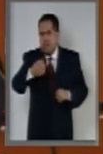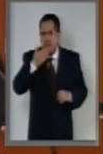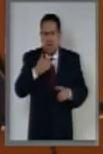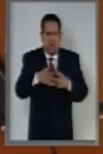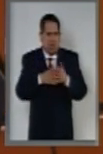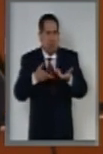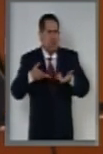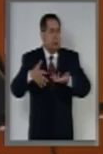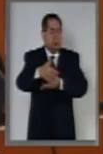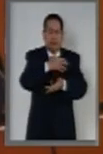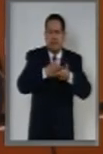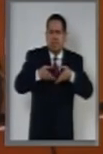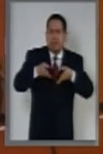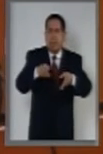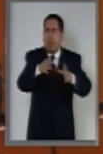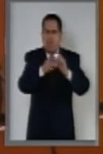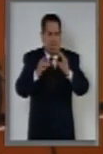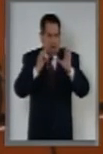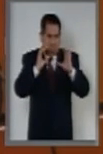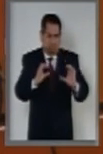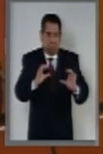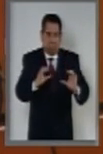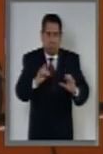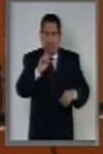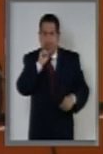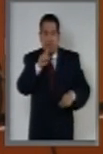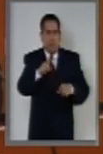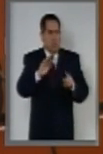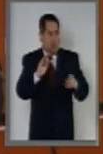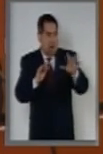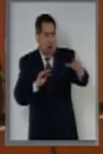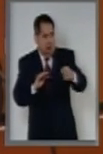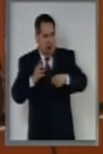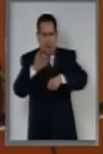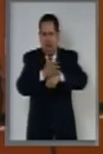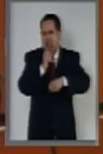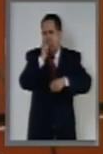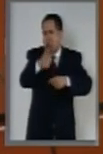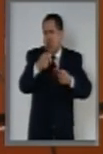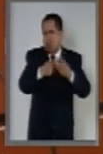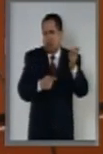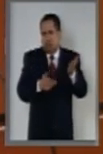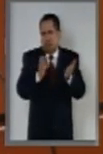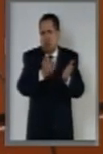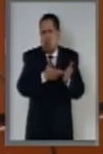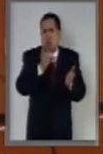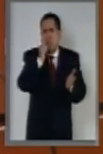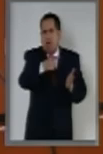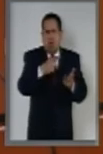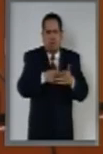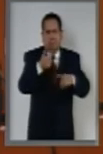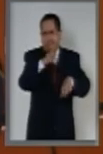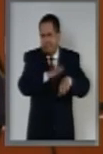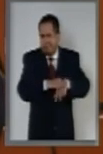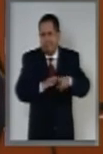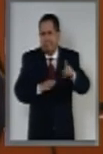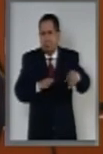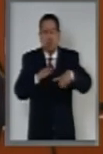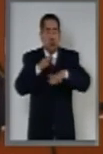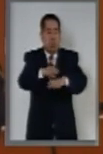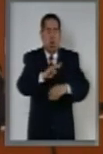tránsito y vialidad, así como la imposición de sanciones por infracciones administrativas en